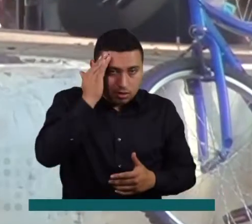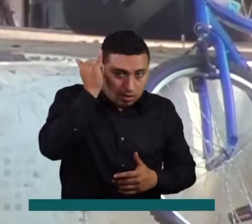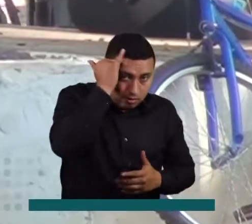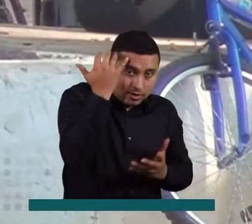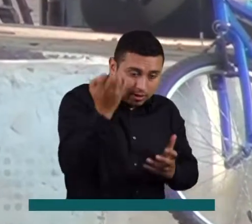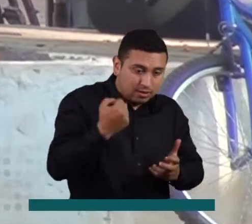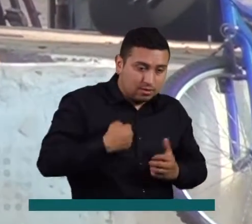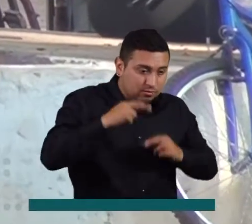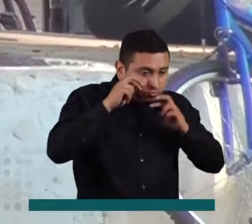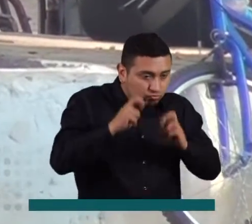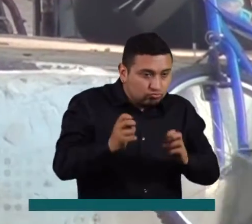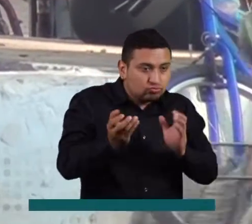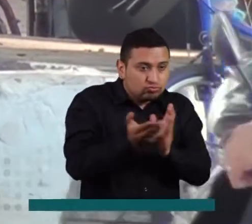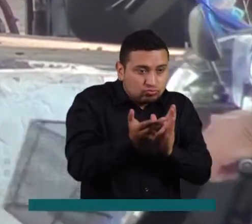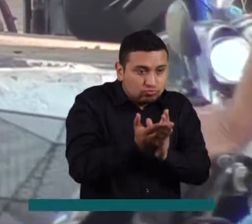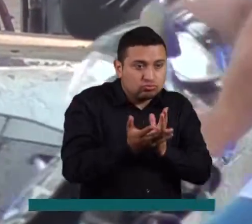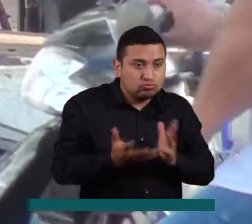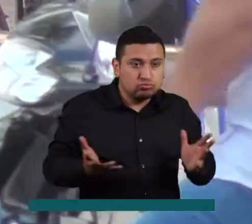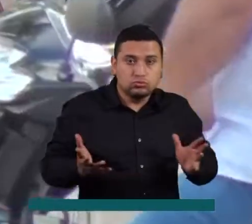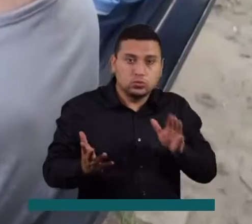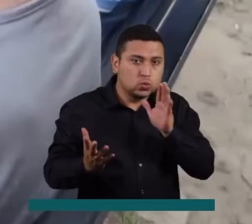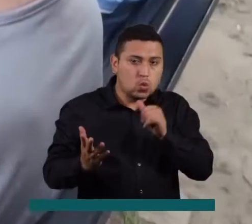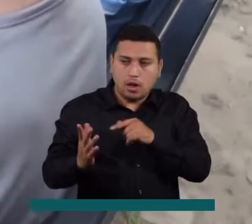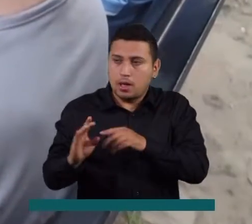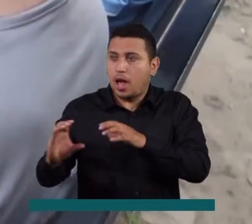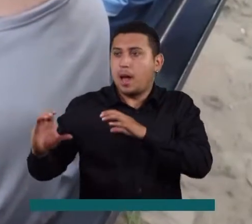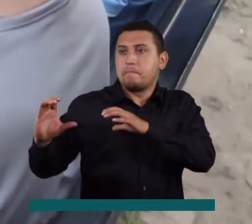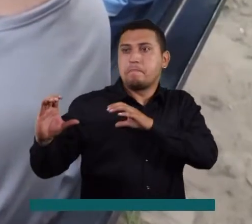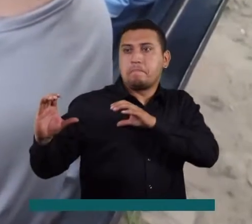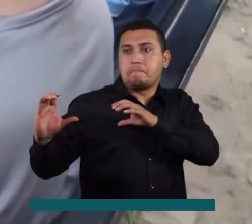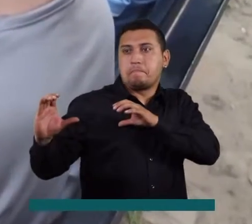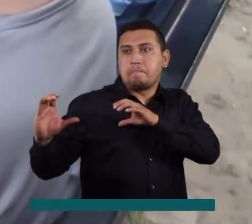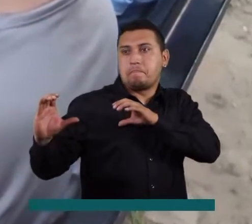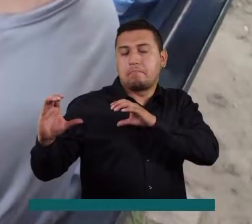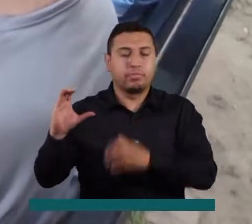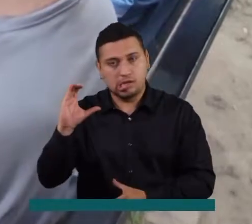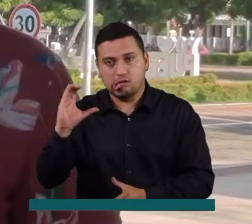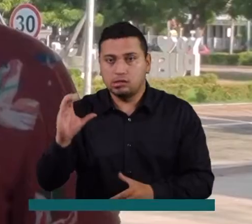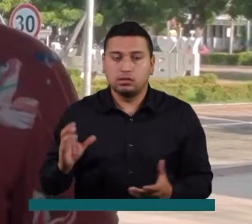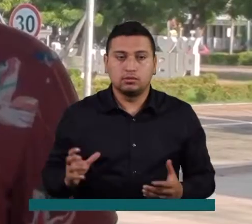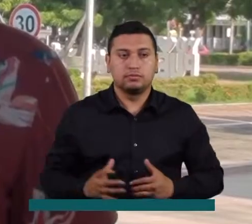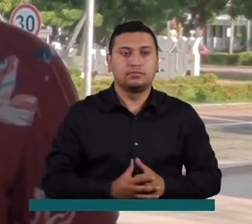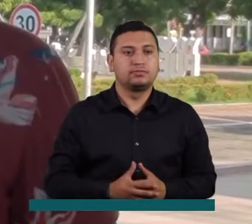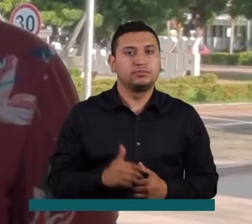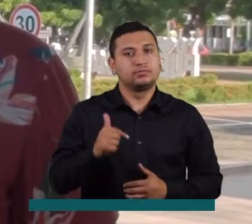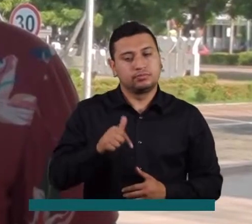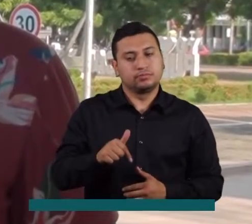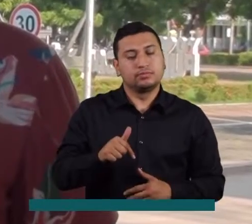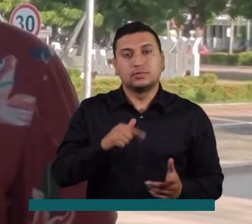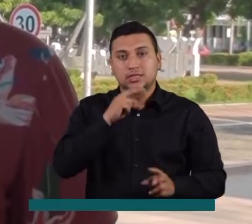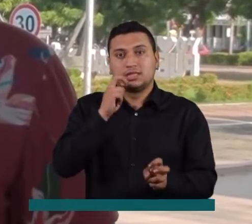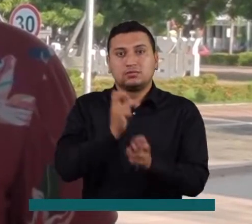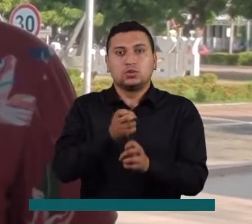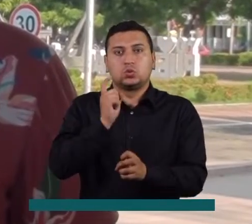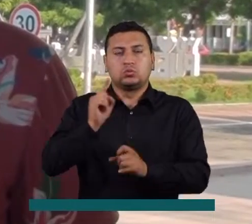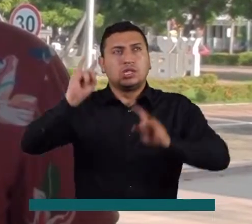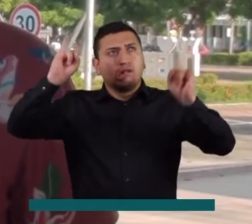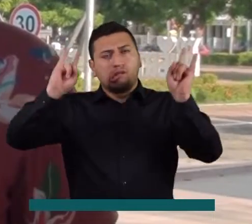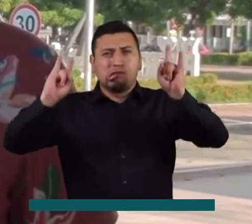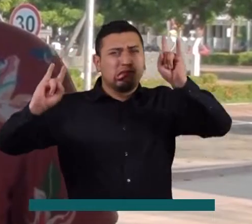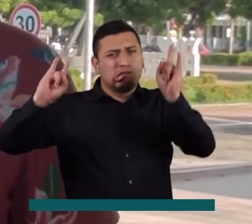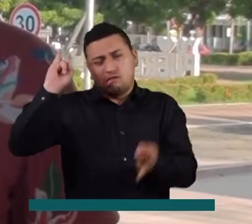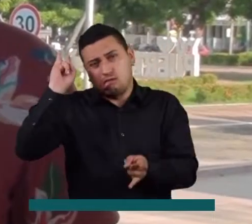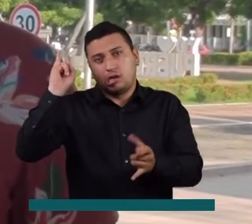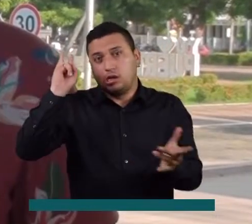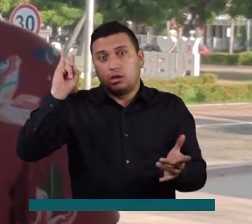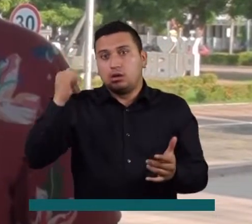sus labores académicas, porque en ocasiones es imposible comunicarse con sus compañeros. El municipio se nos ha hecho muy complicado porque